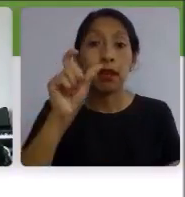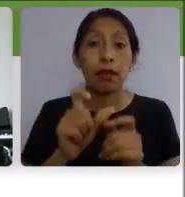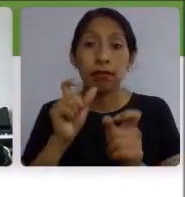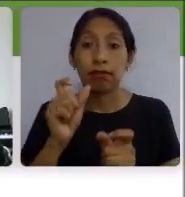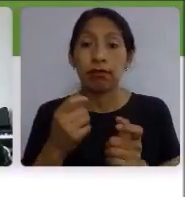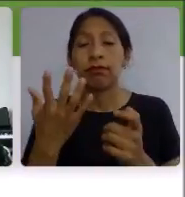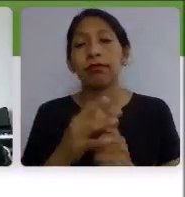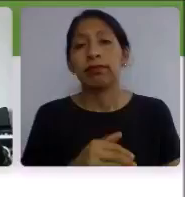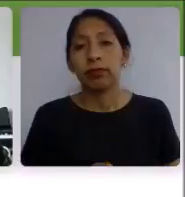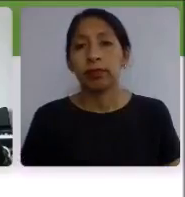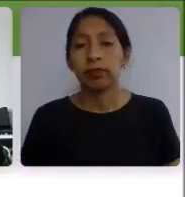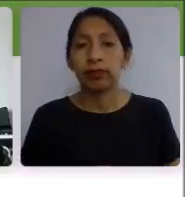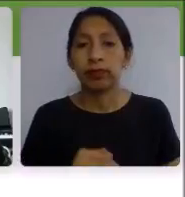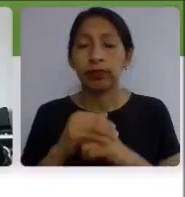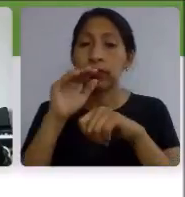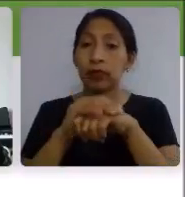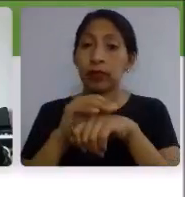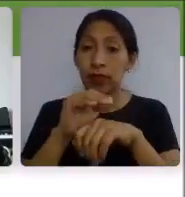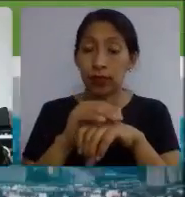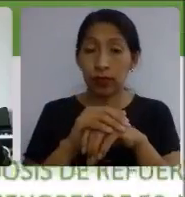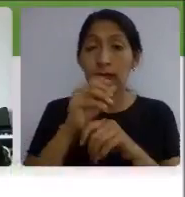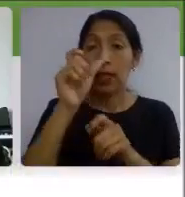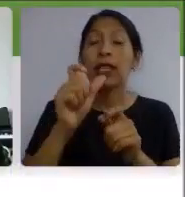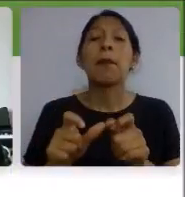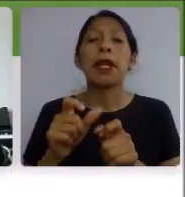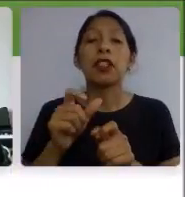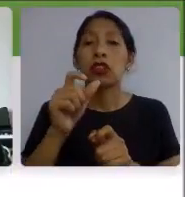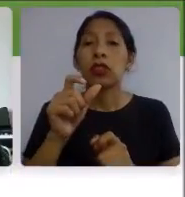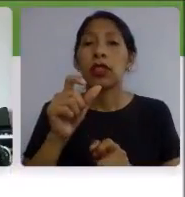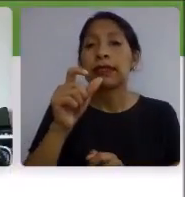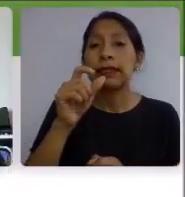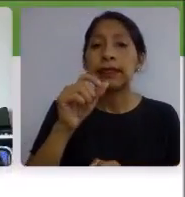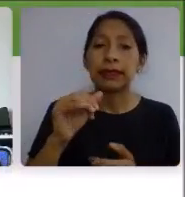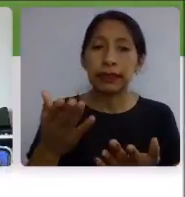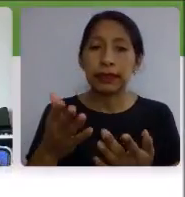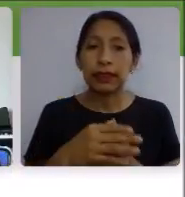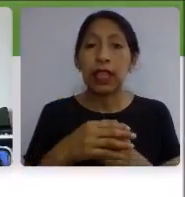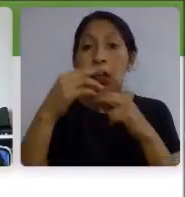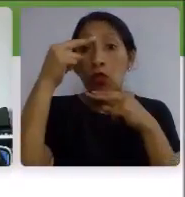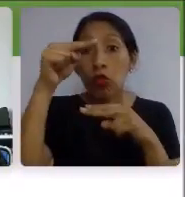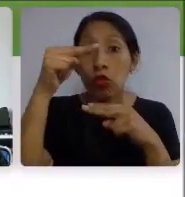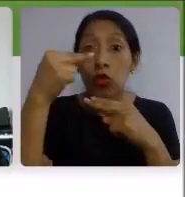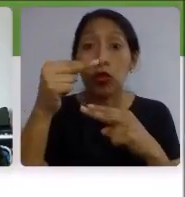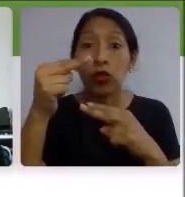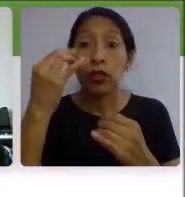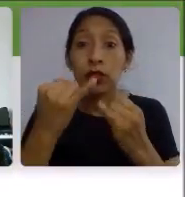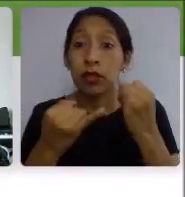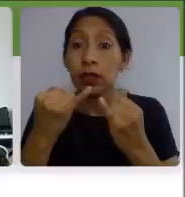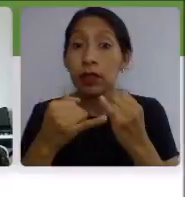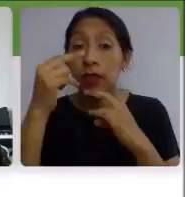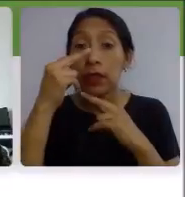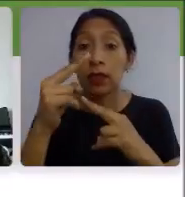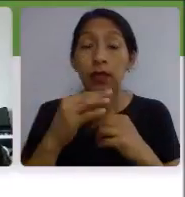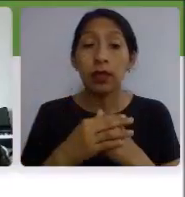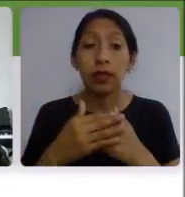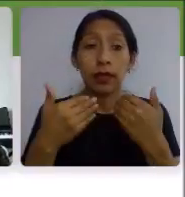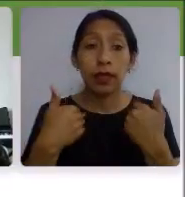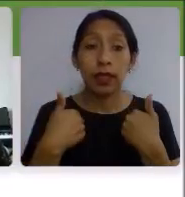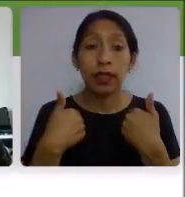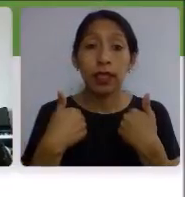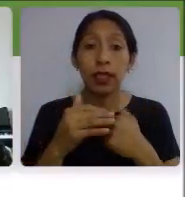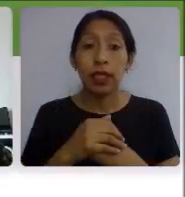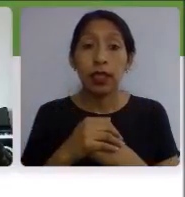de ingleses. Como noticias últimas, tenemos que, bueno, se